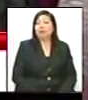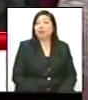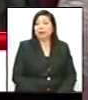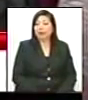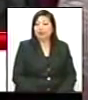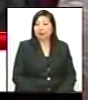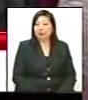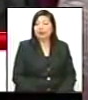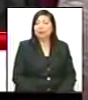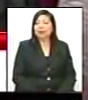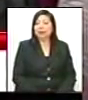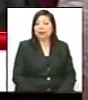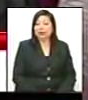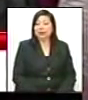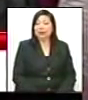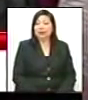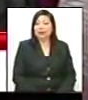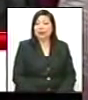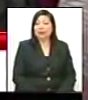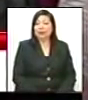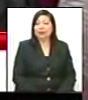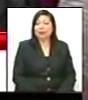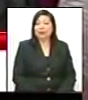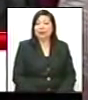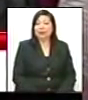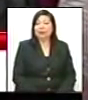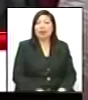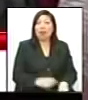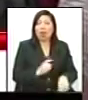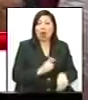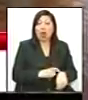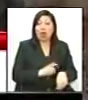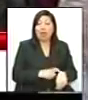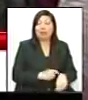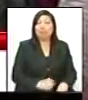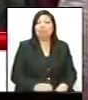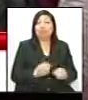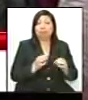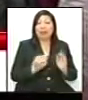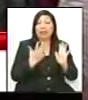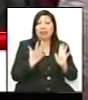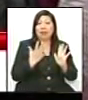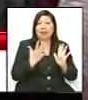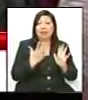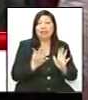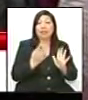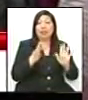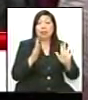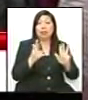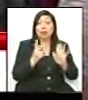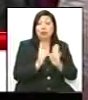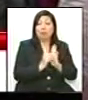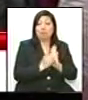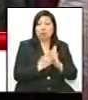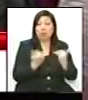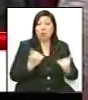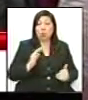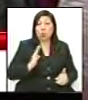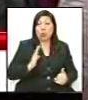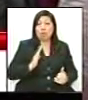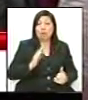Takayama, Julio Rosas. Siendo las 10 horas con 18 minutos del día